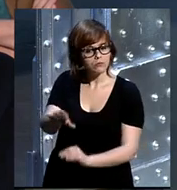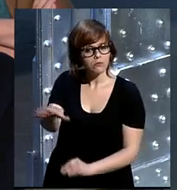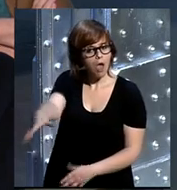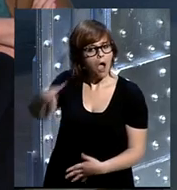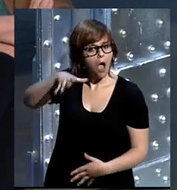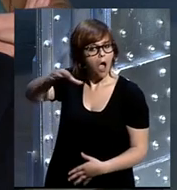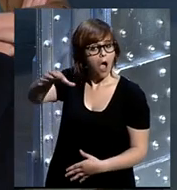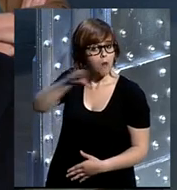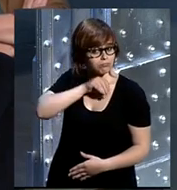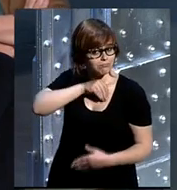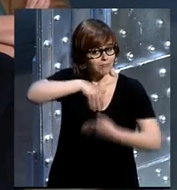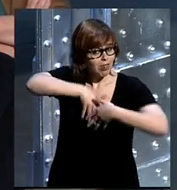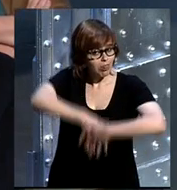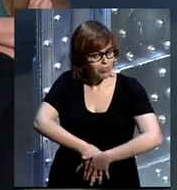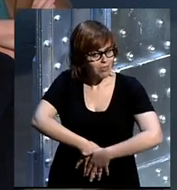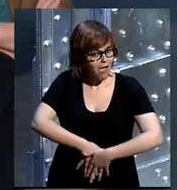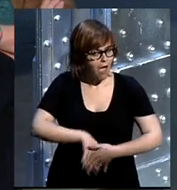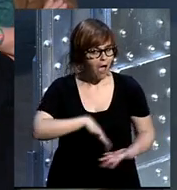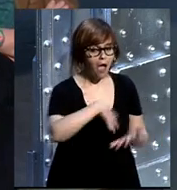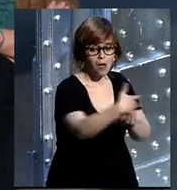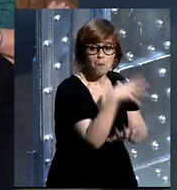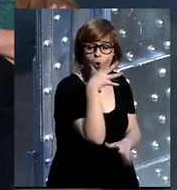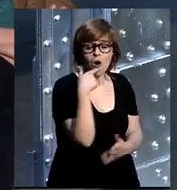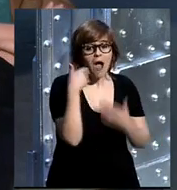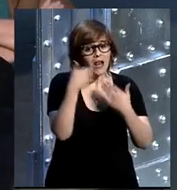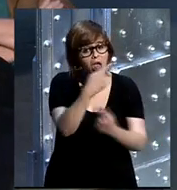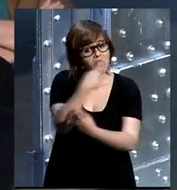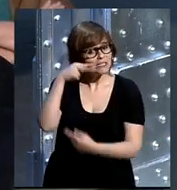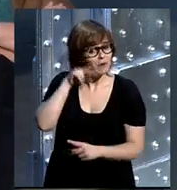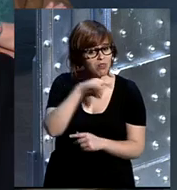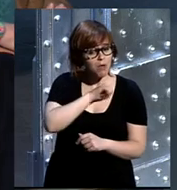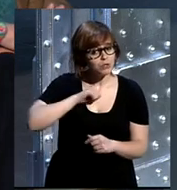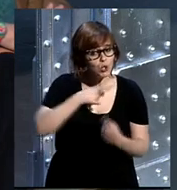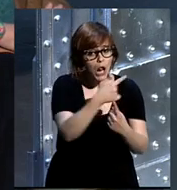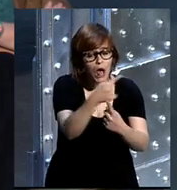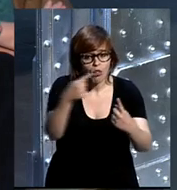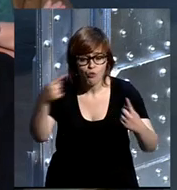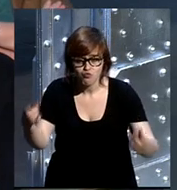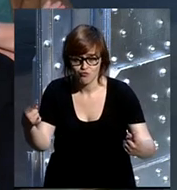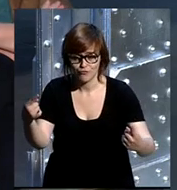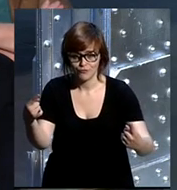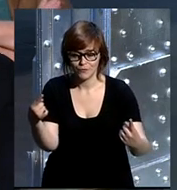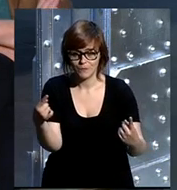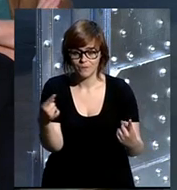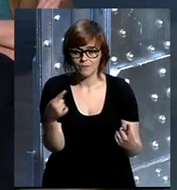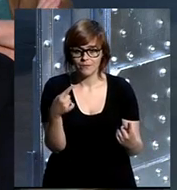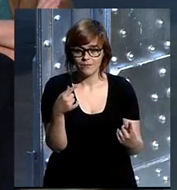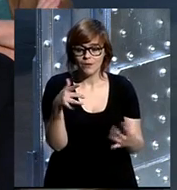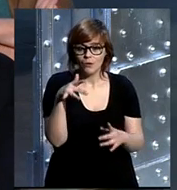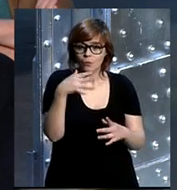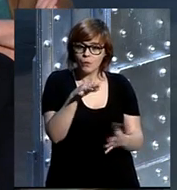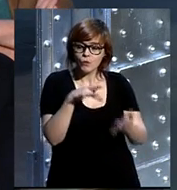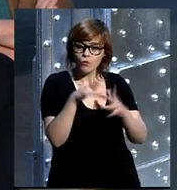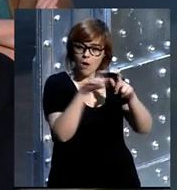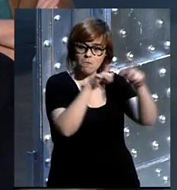personal parte muchísimas de las posibilidades de que las empresas, de que